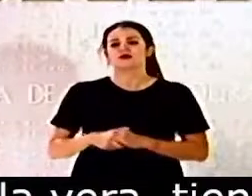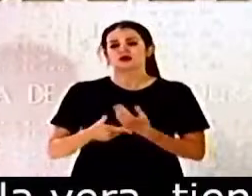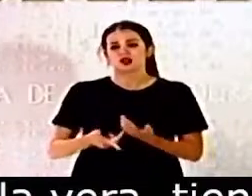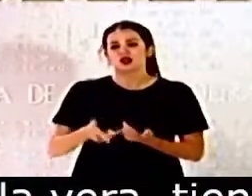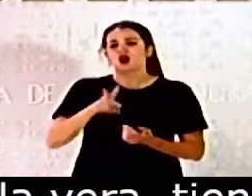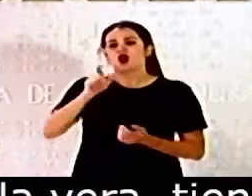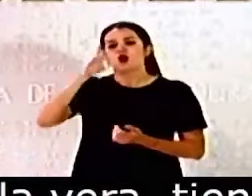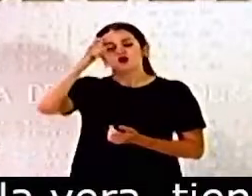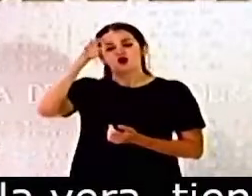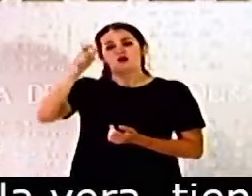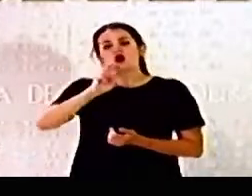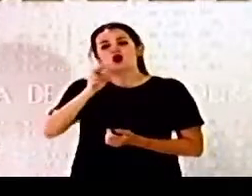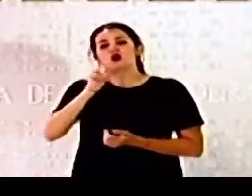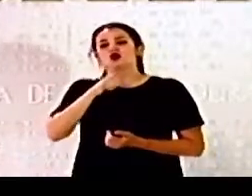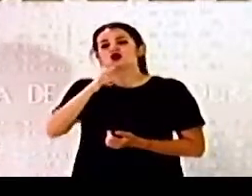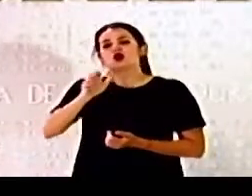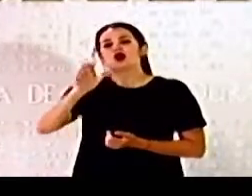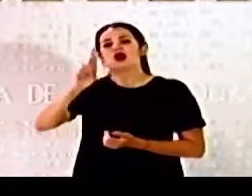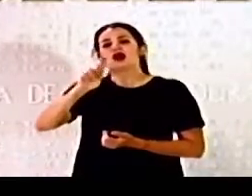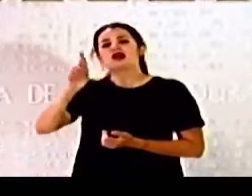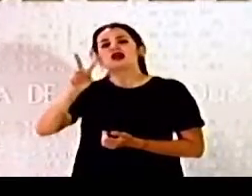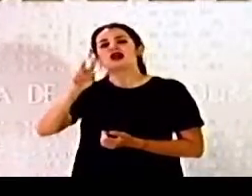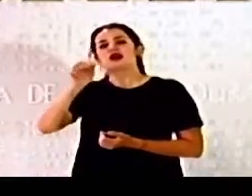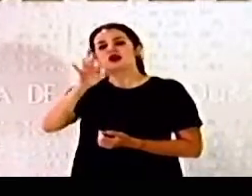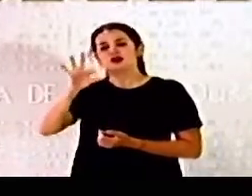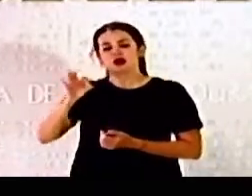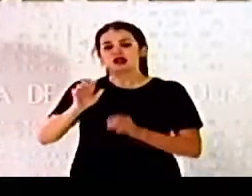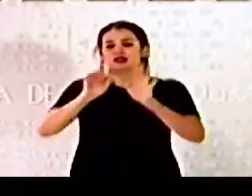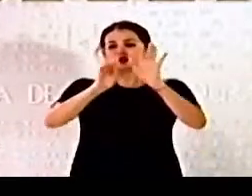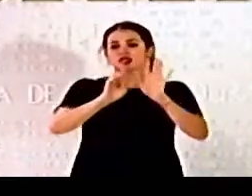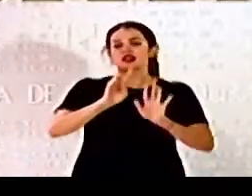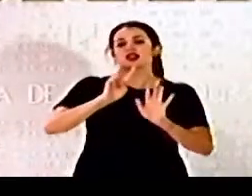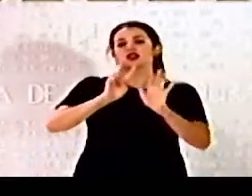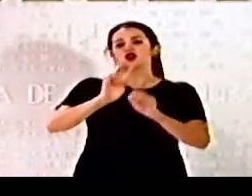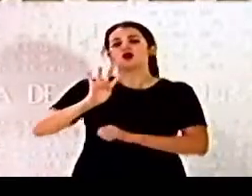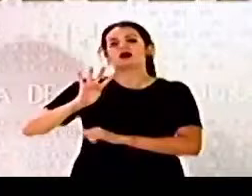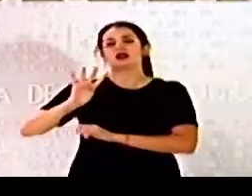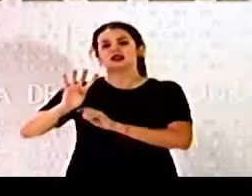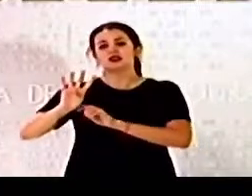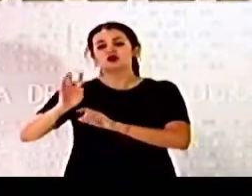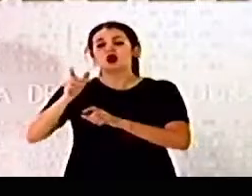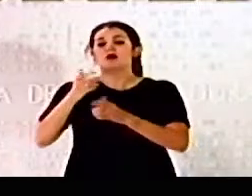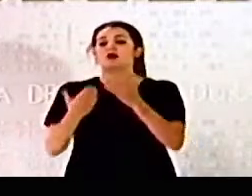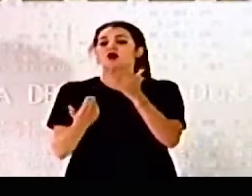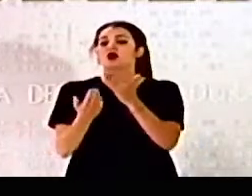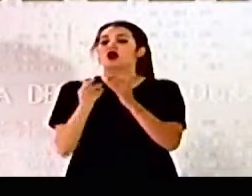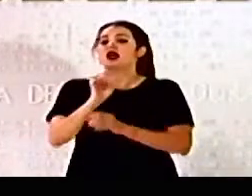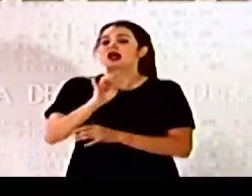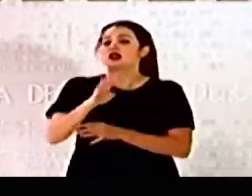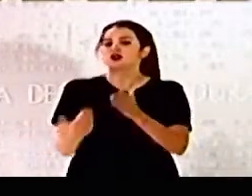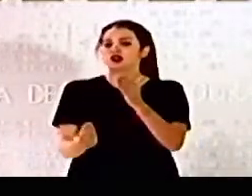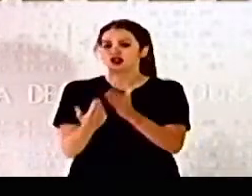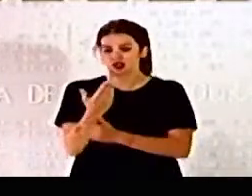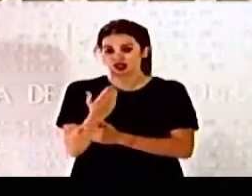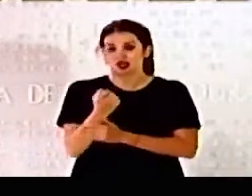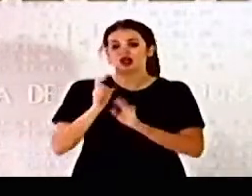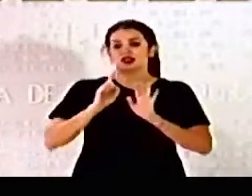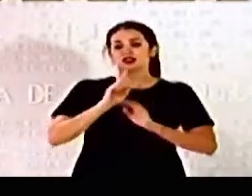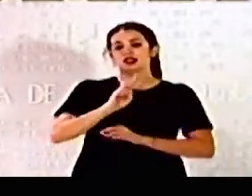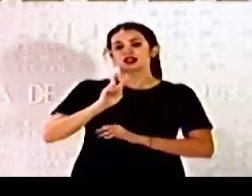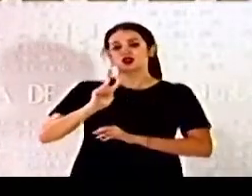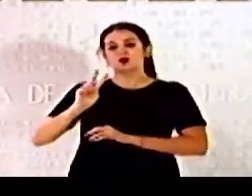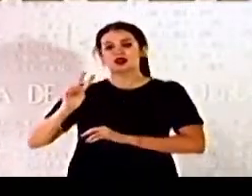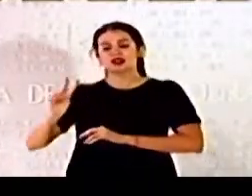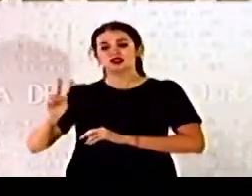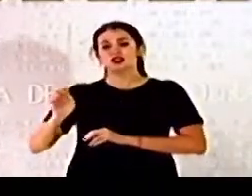Hervás. Hervás también tiene una incidencia alta, 629 a los 14, 402 a los 7, con una incidencia muy elevada